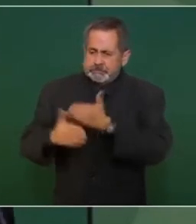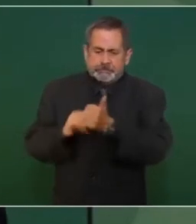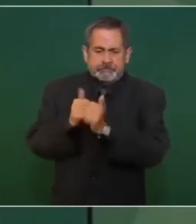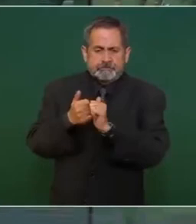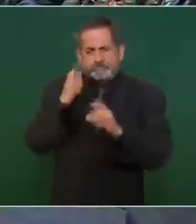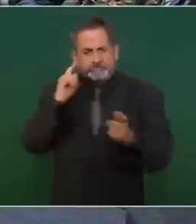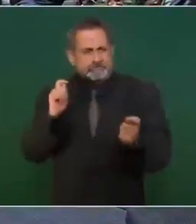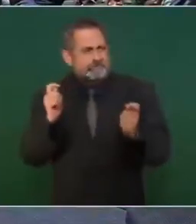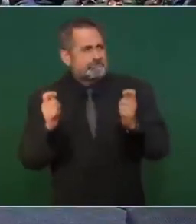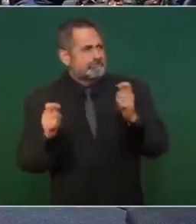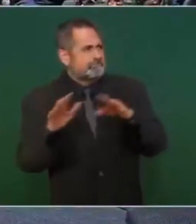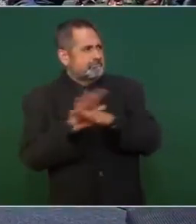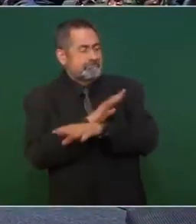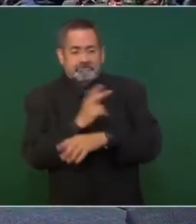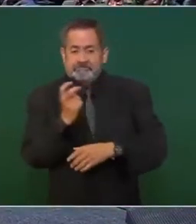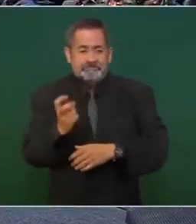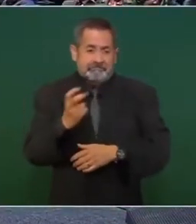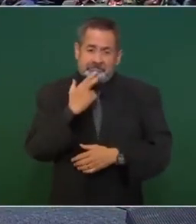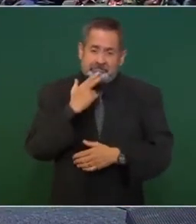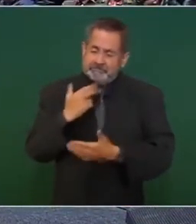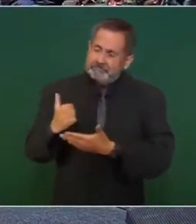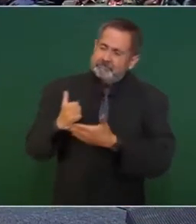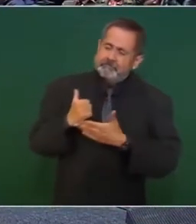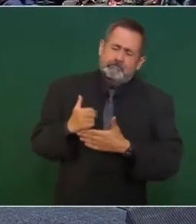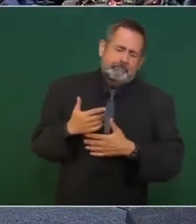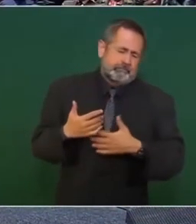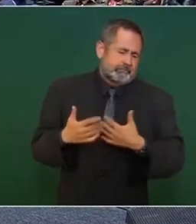de transformación.